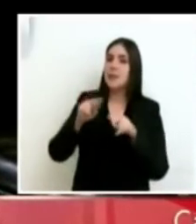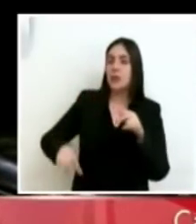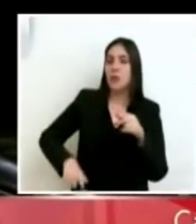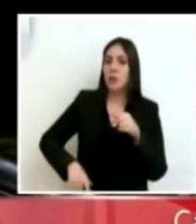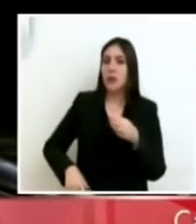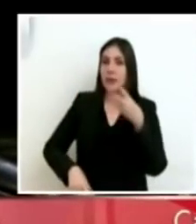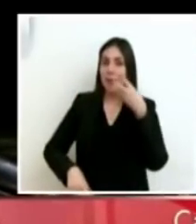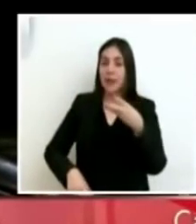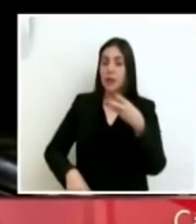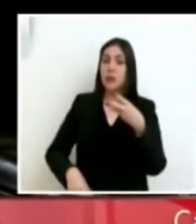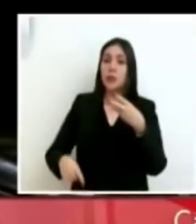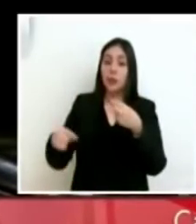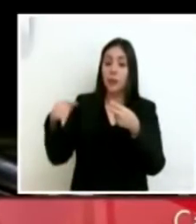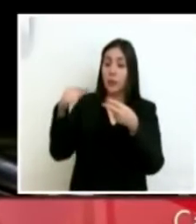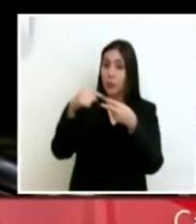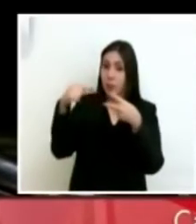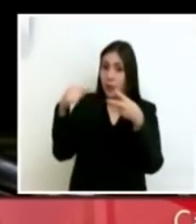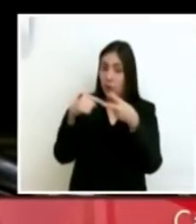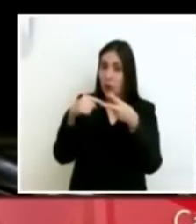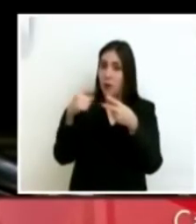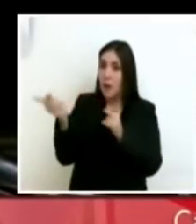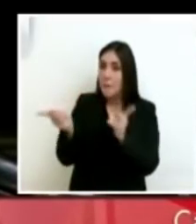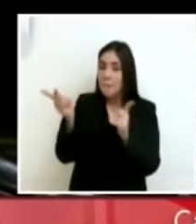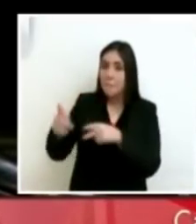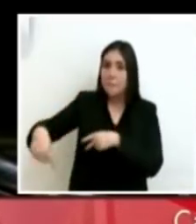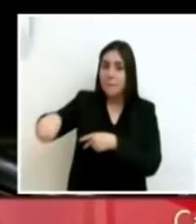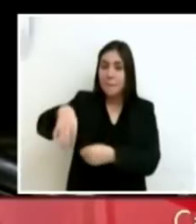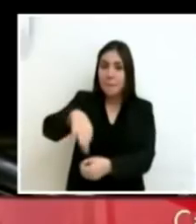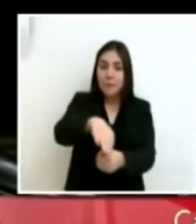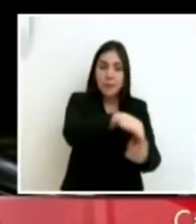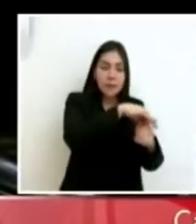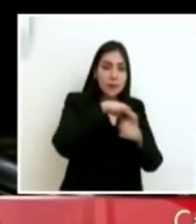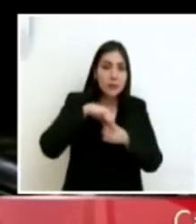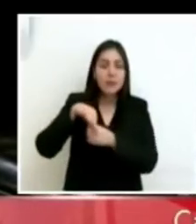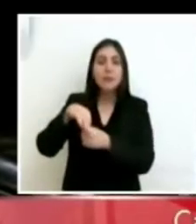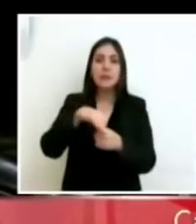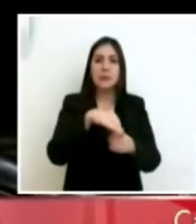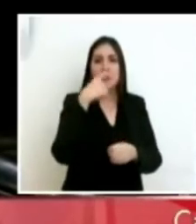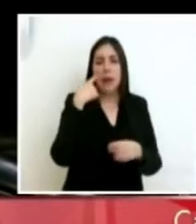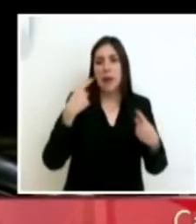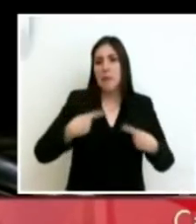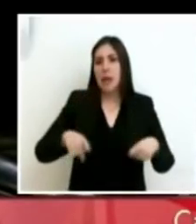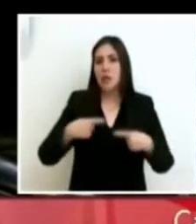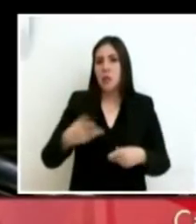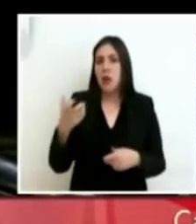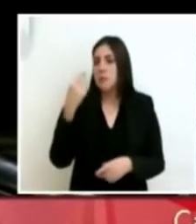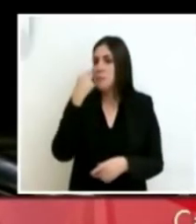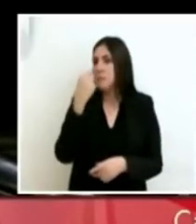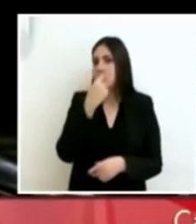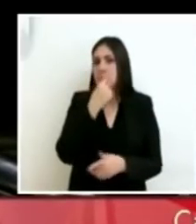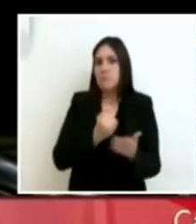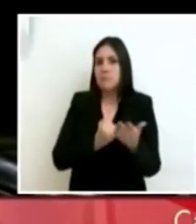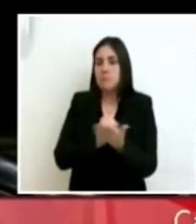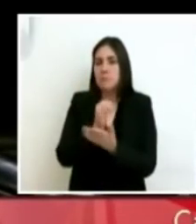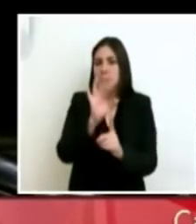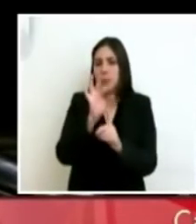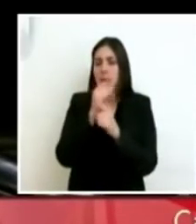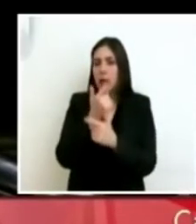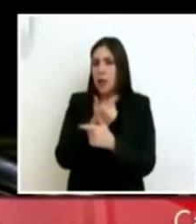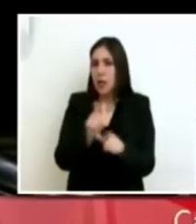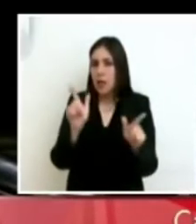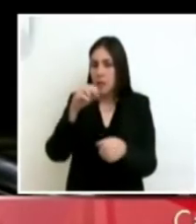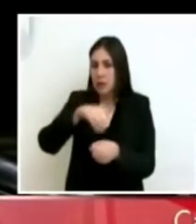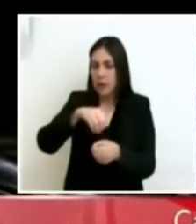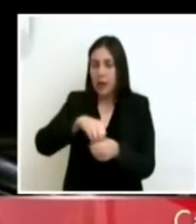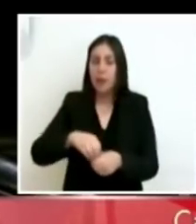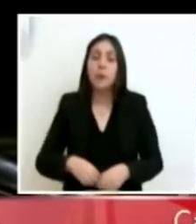2 de ellos son sometidos a la soberanía popular que se ejerce mediante el voto libre, secreto y democrático. De